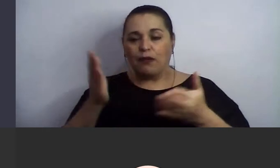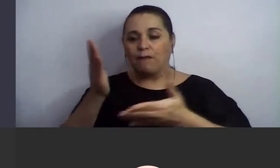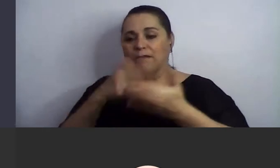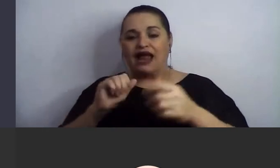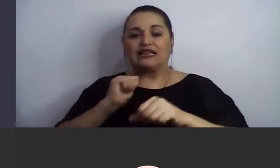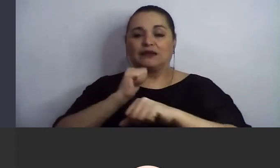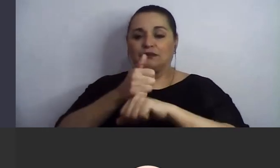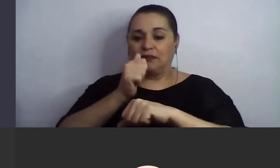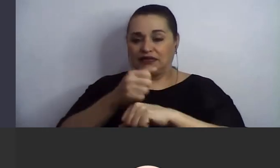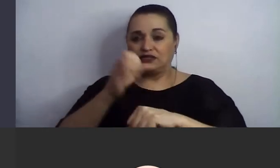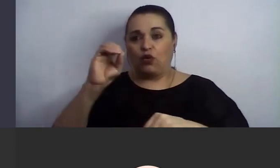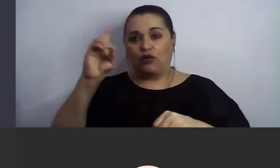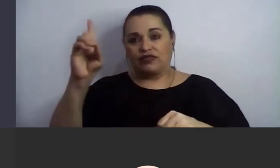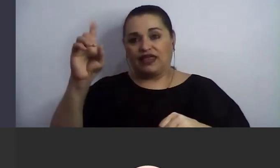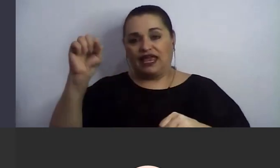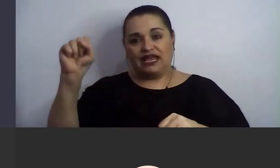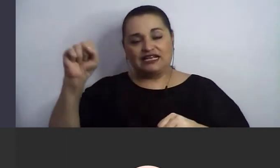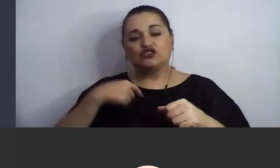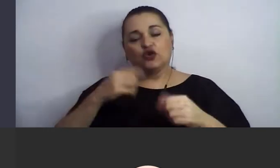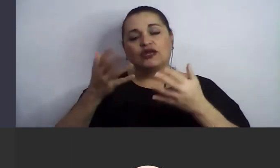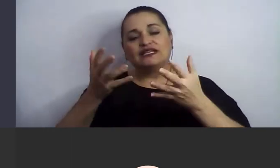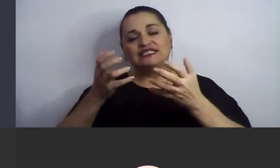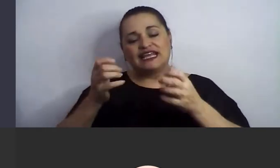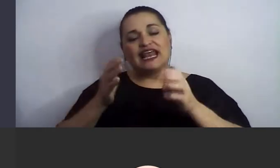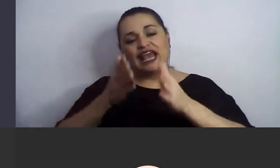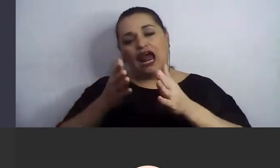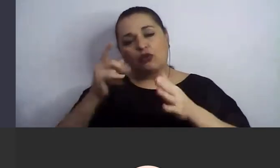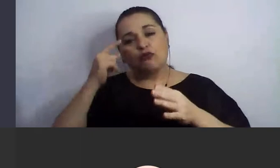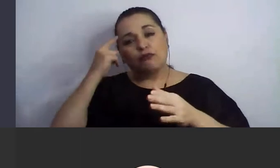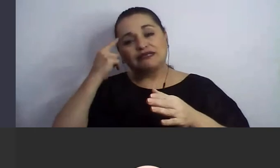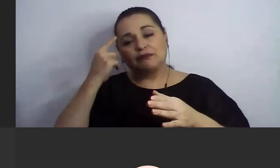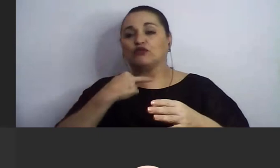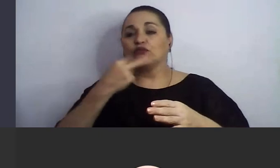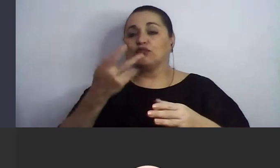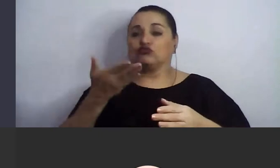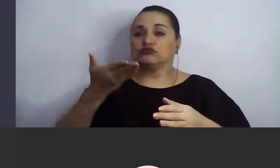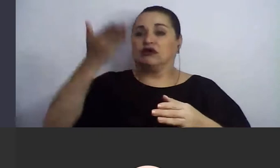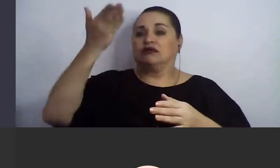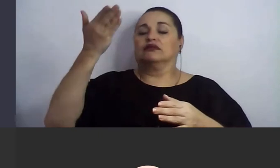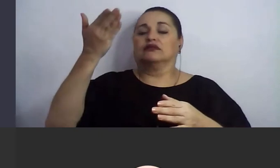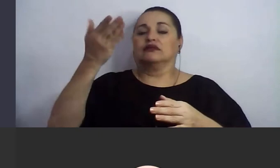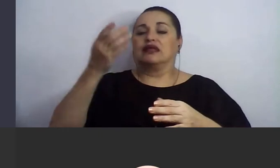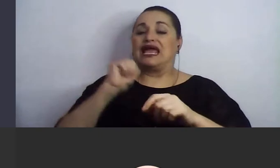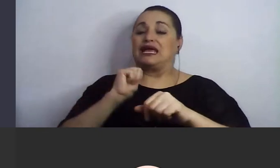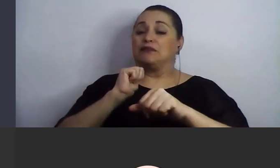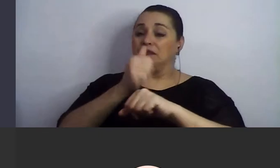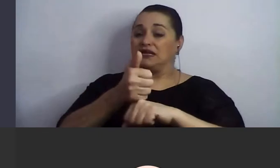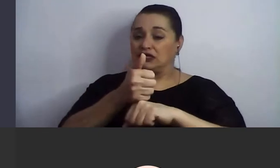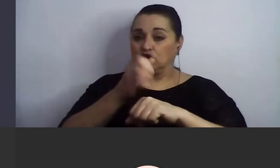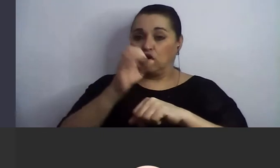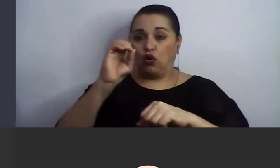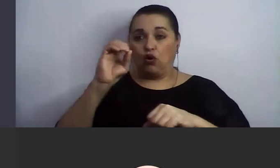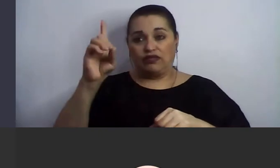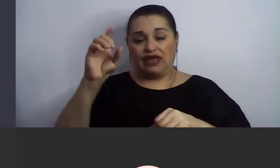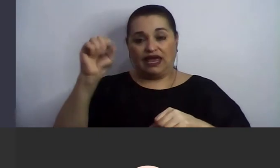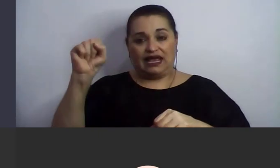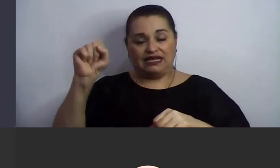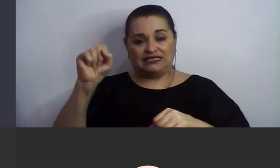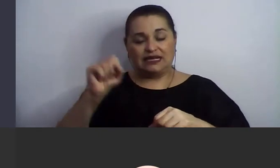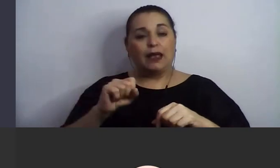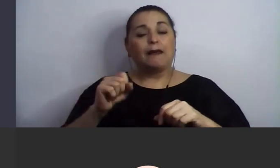los ODS solamente quisiera dejar como pensamiento en voz alta la implementación de los ODS en la materia de